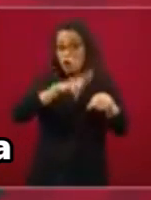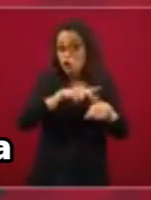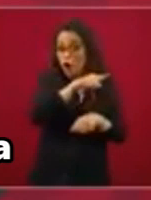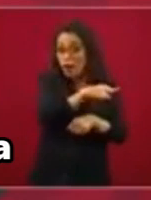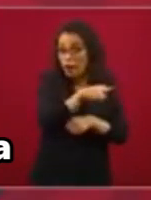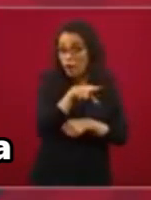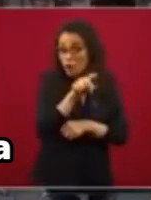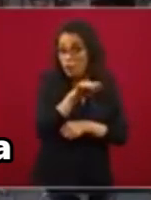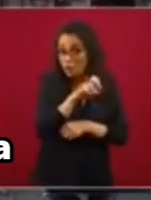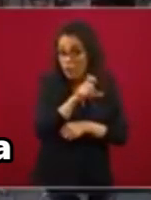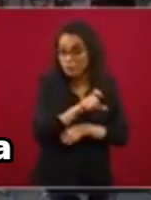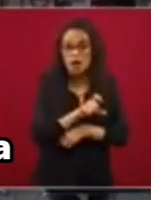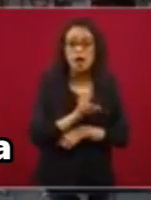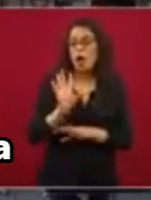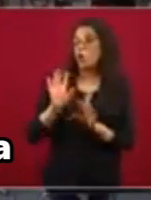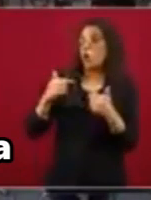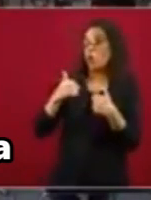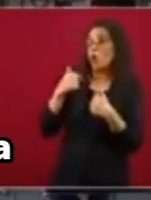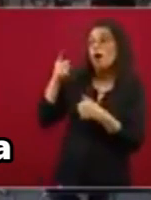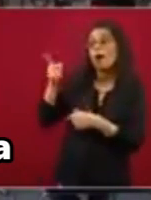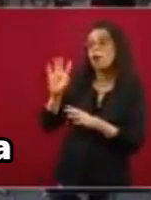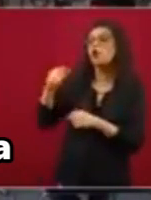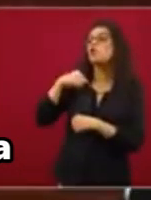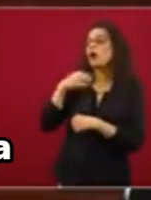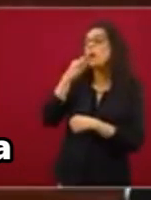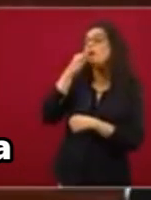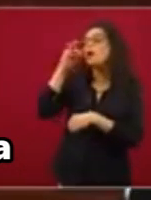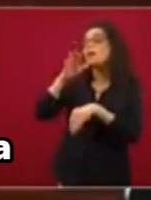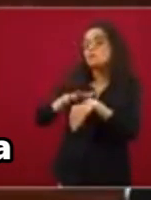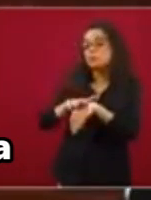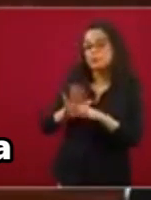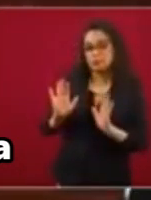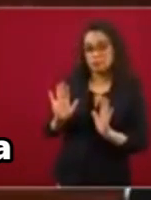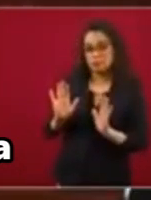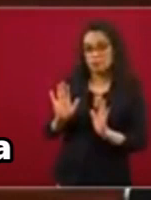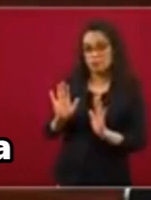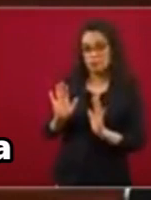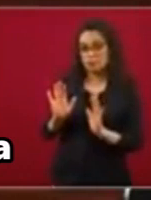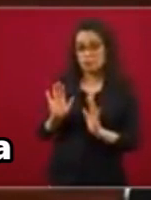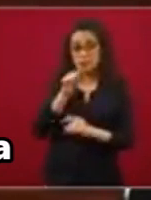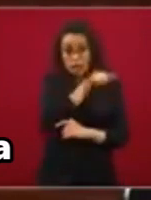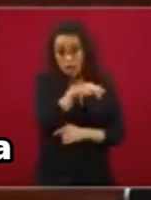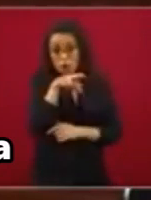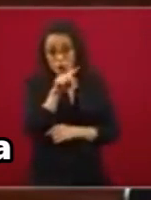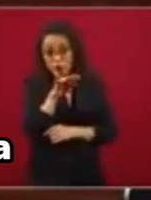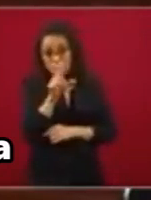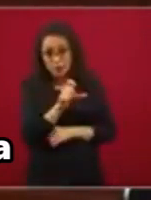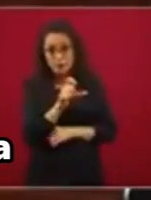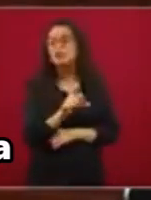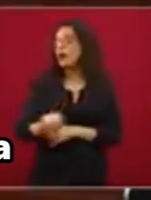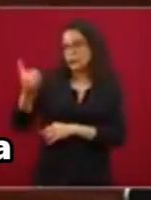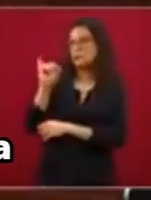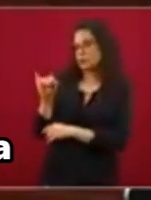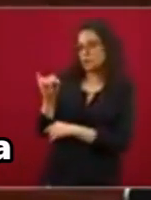Sí, bueno, no la cuestiono. Yo soy el mensajero, como dice Carmen, porque luego. Sí, usted